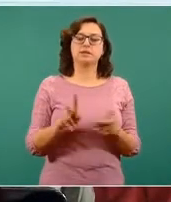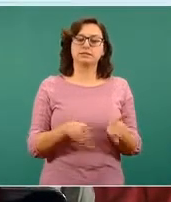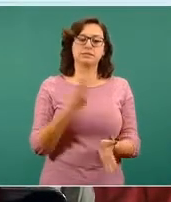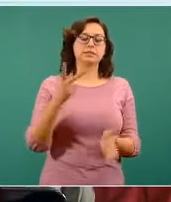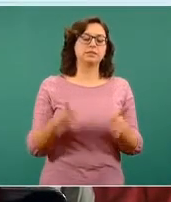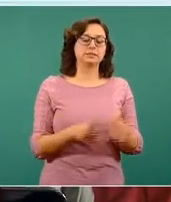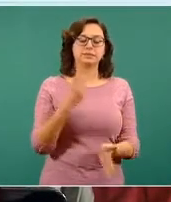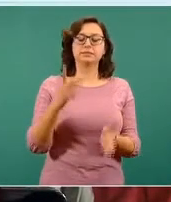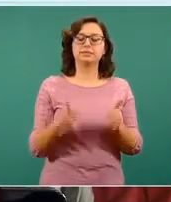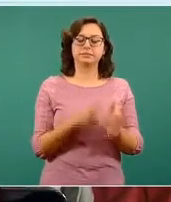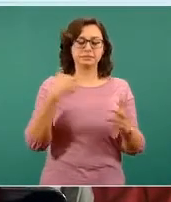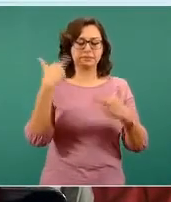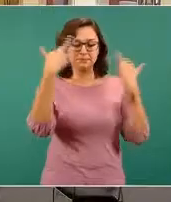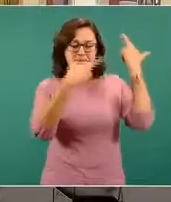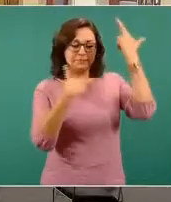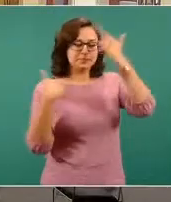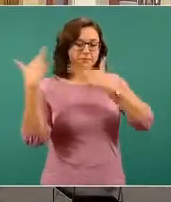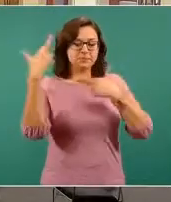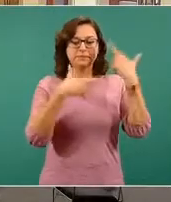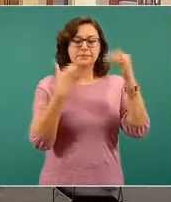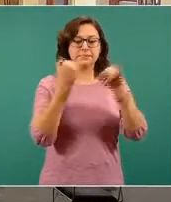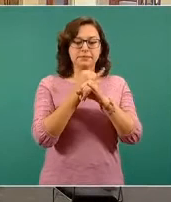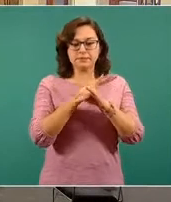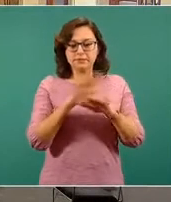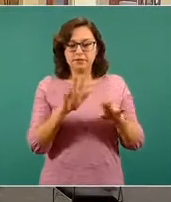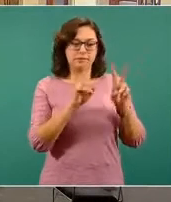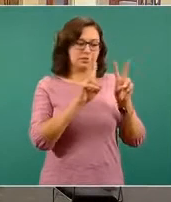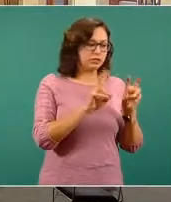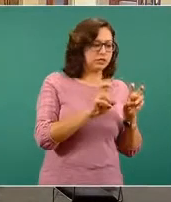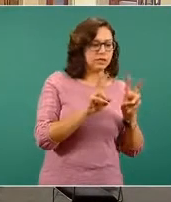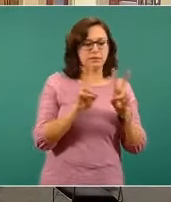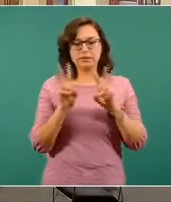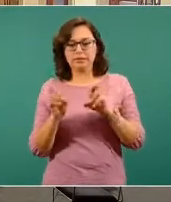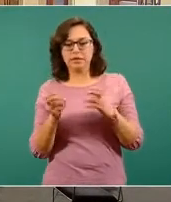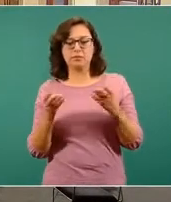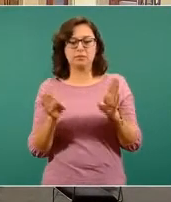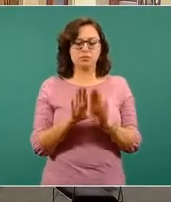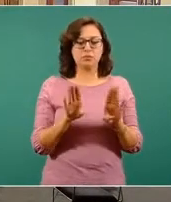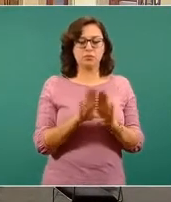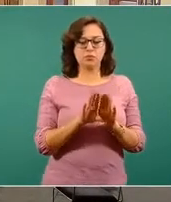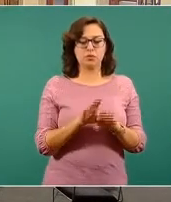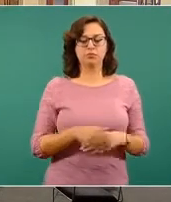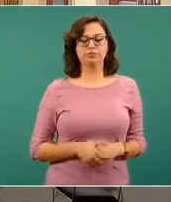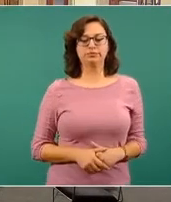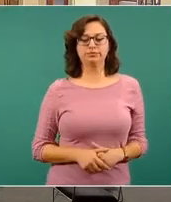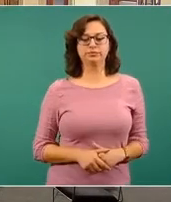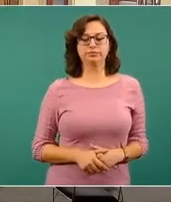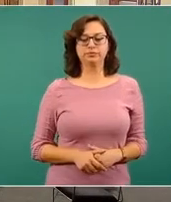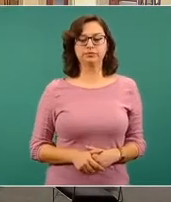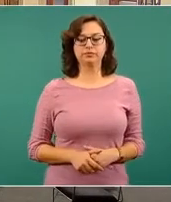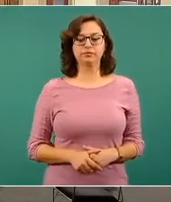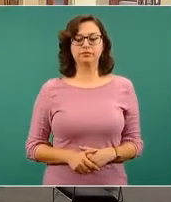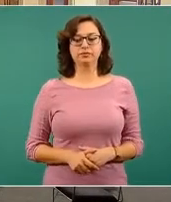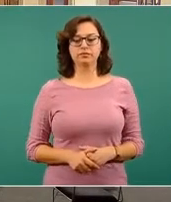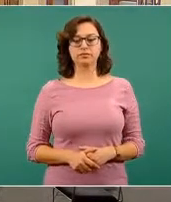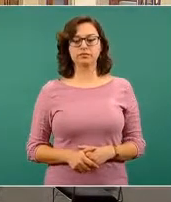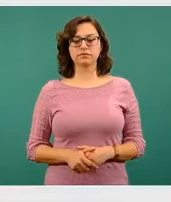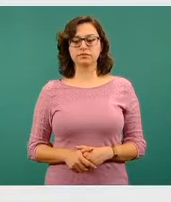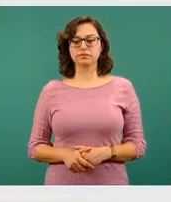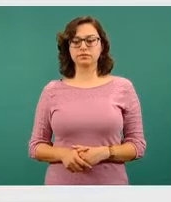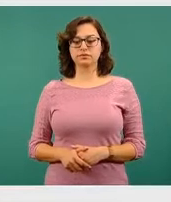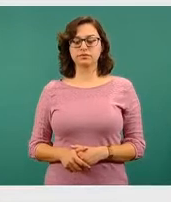por semana, y revisan los distintos temas, los distintos elementos por solventar. Aquí tenemos el personal